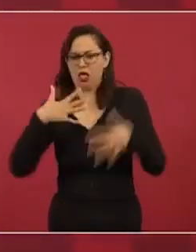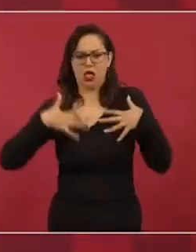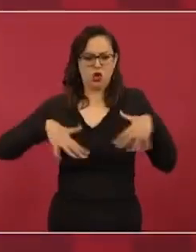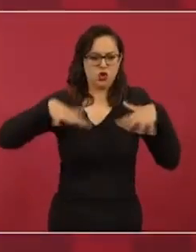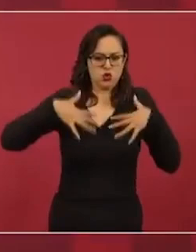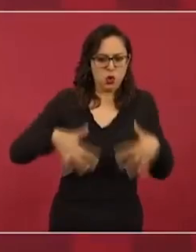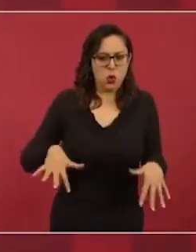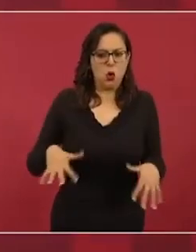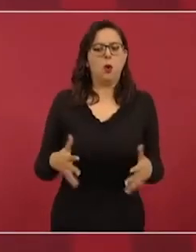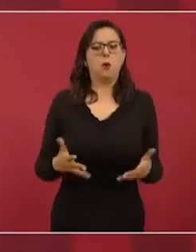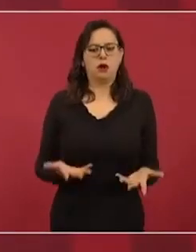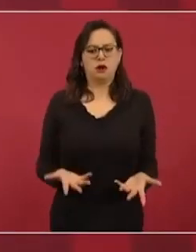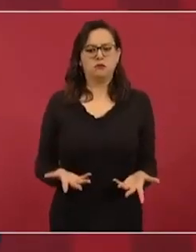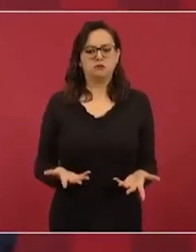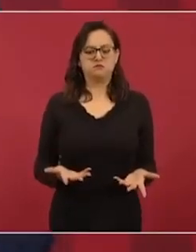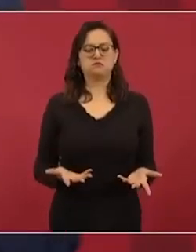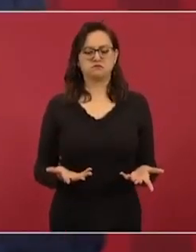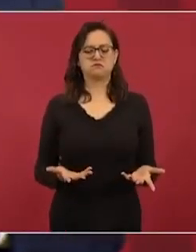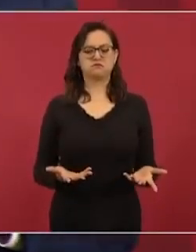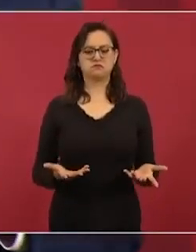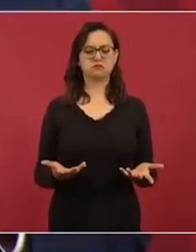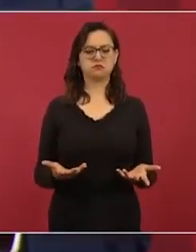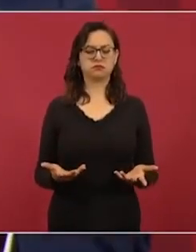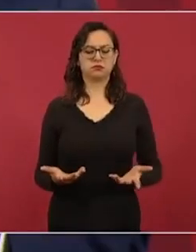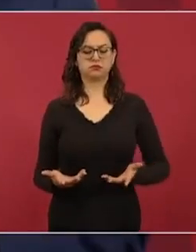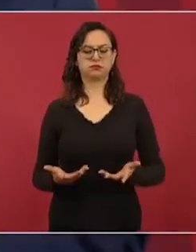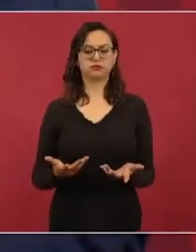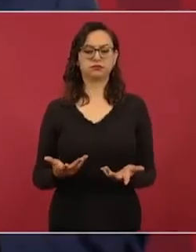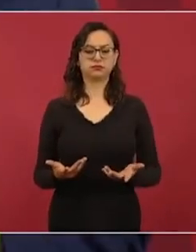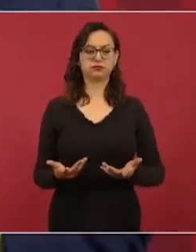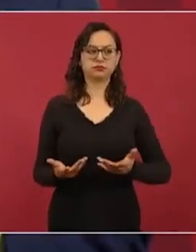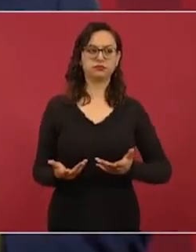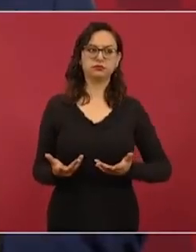vestir, para tener